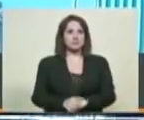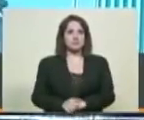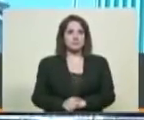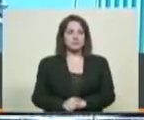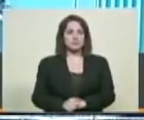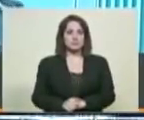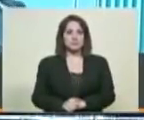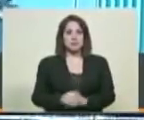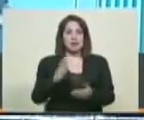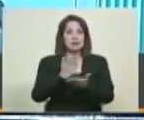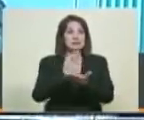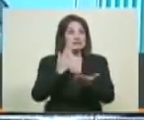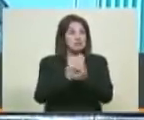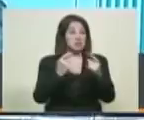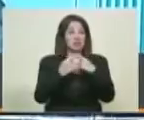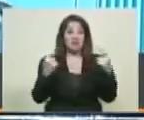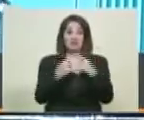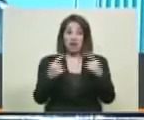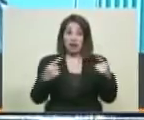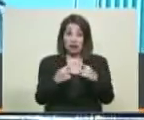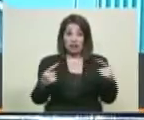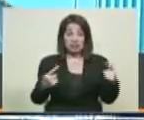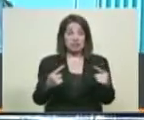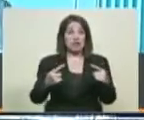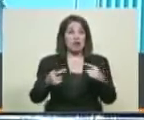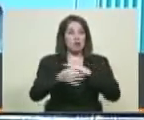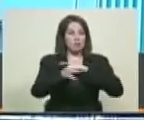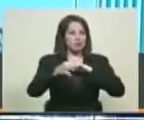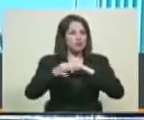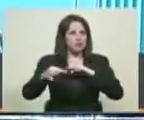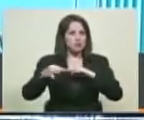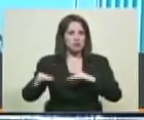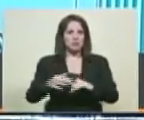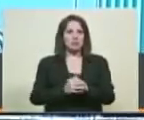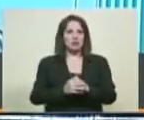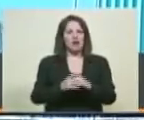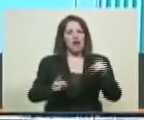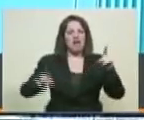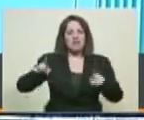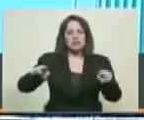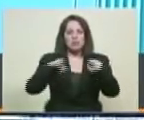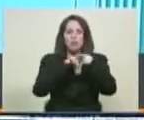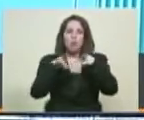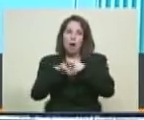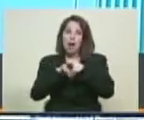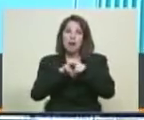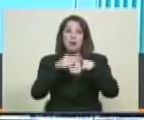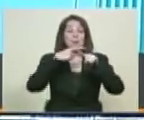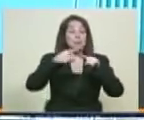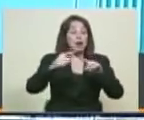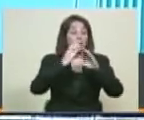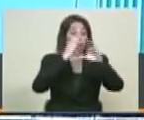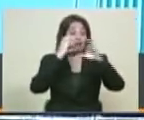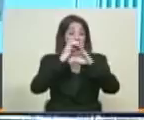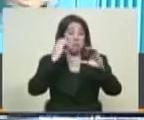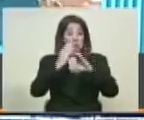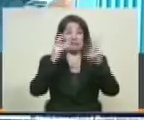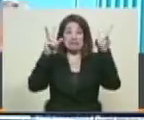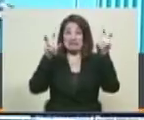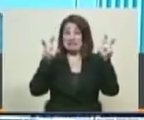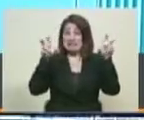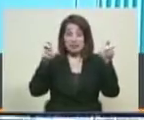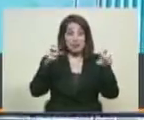Siempre hay una diferenciación de los problemas de un municipio con otro. A veces hay problemas comunes. El tema del transporte es un problema común entre los